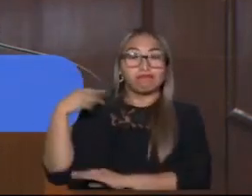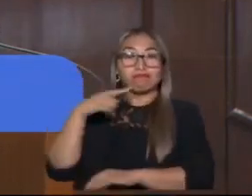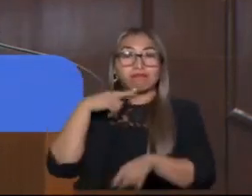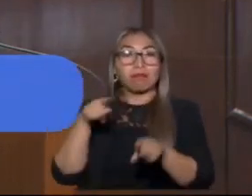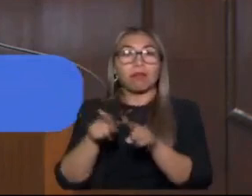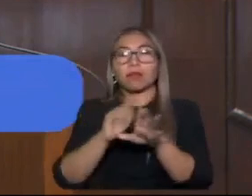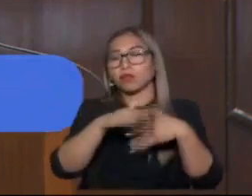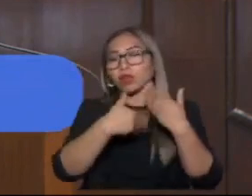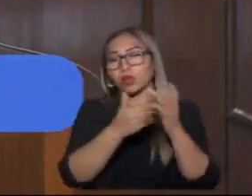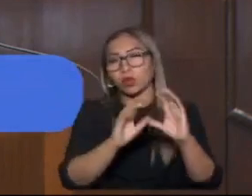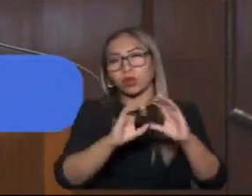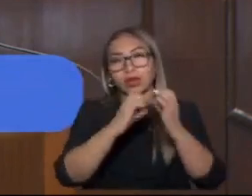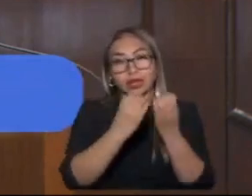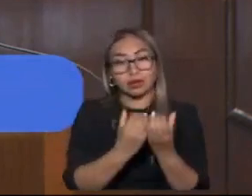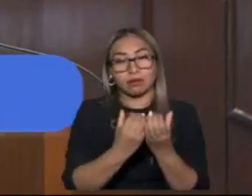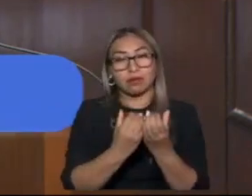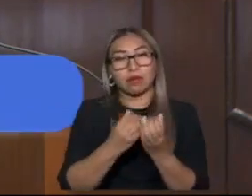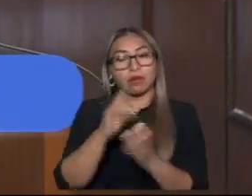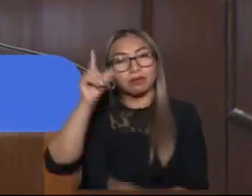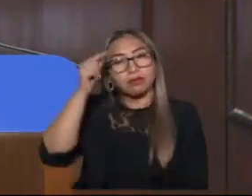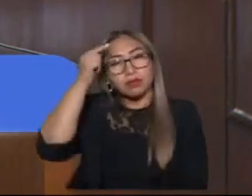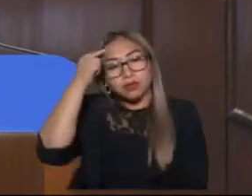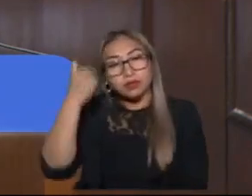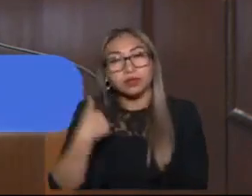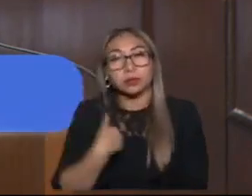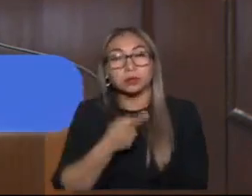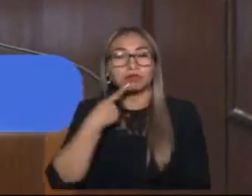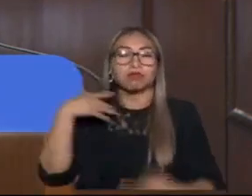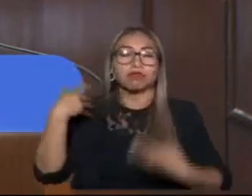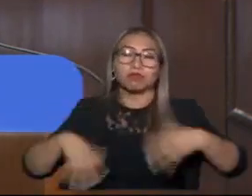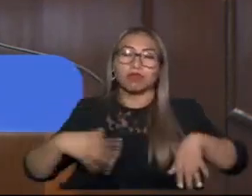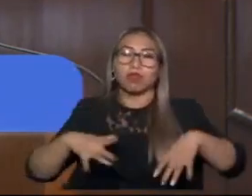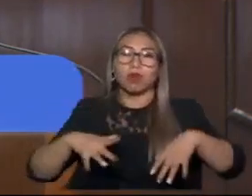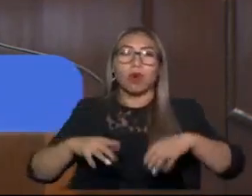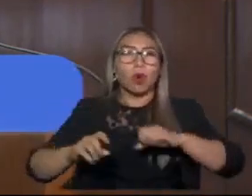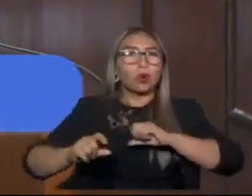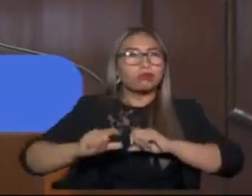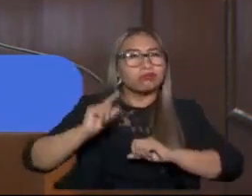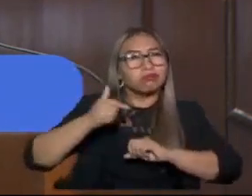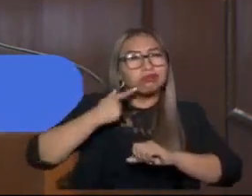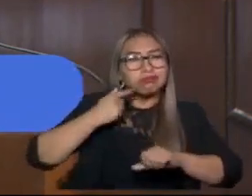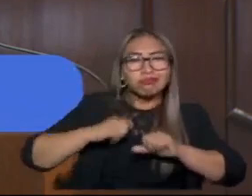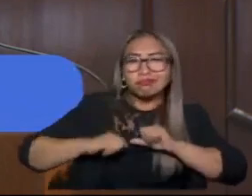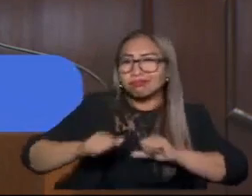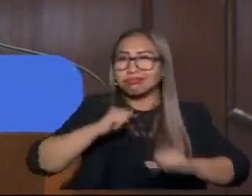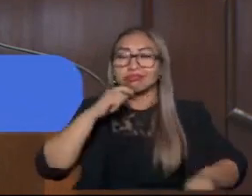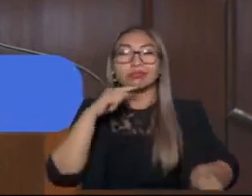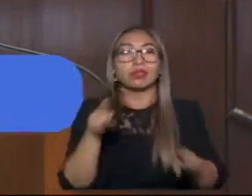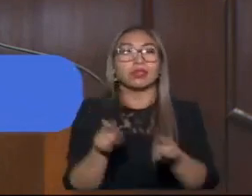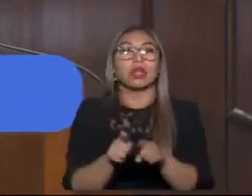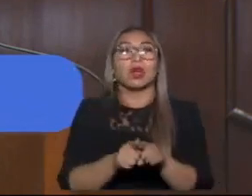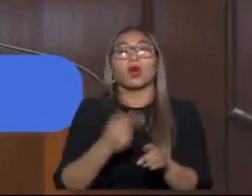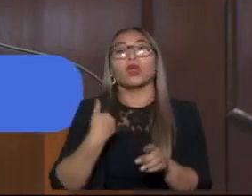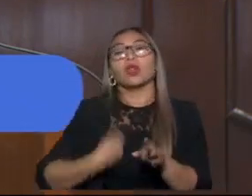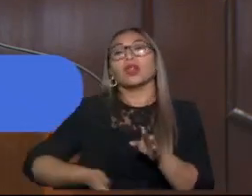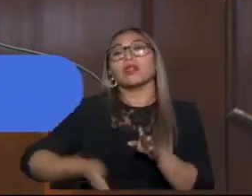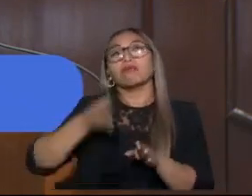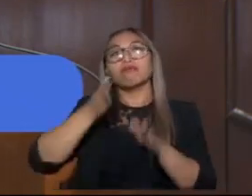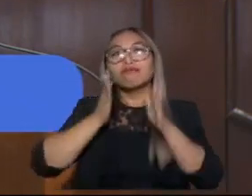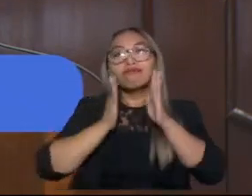Para el equipo de gobierno ha sido un reto monumental que enfrentamos con